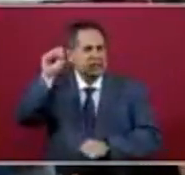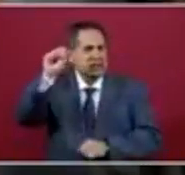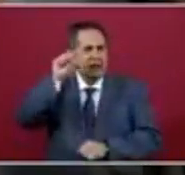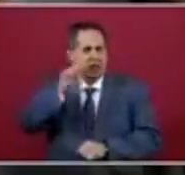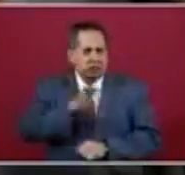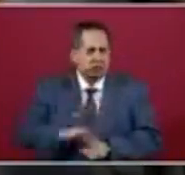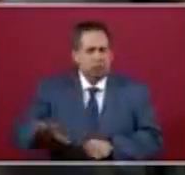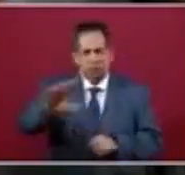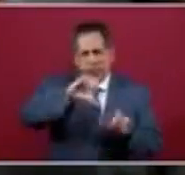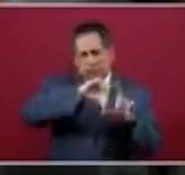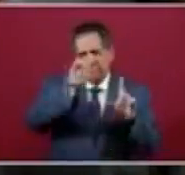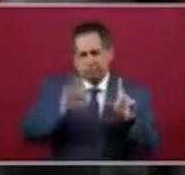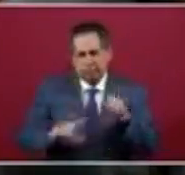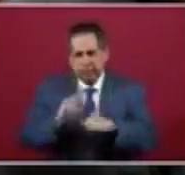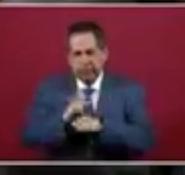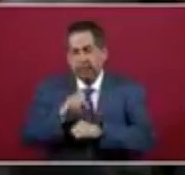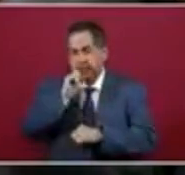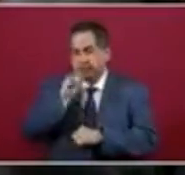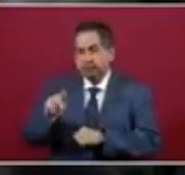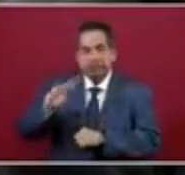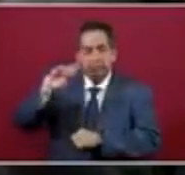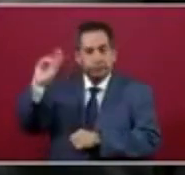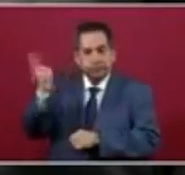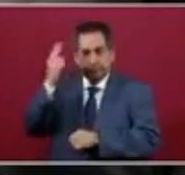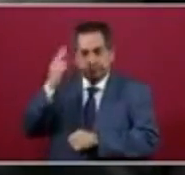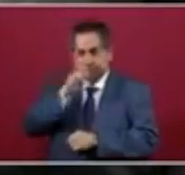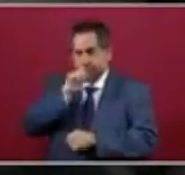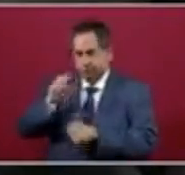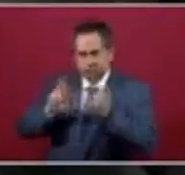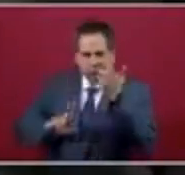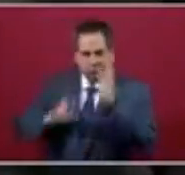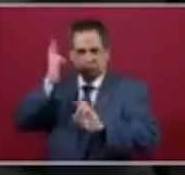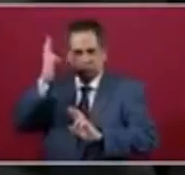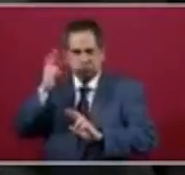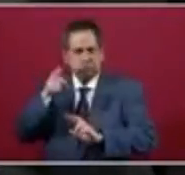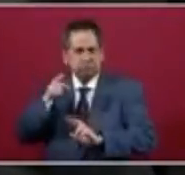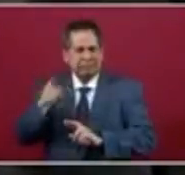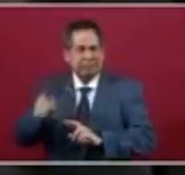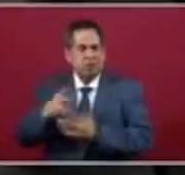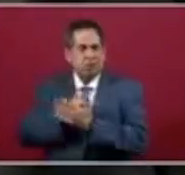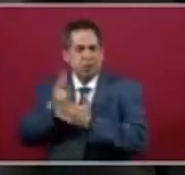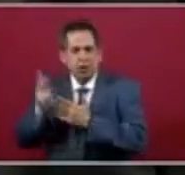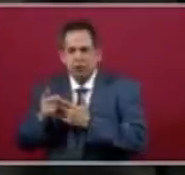de universidades. Esto ha afectado a proyectos académicos